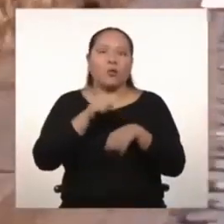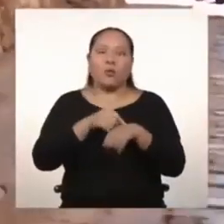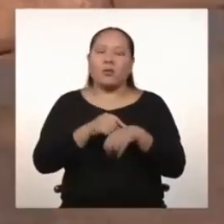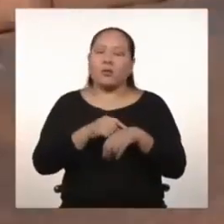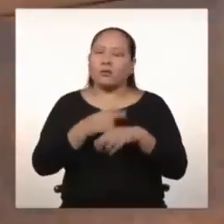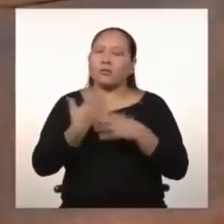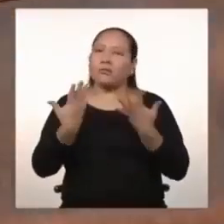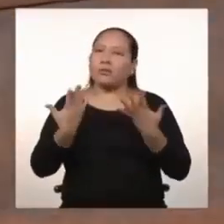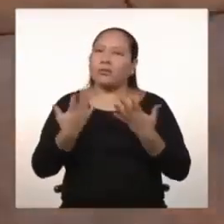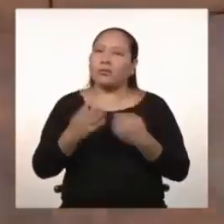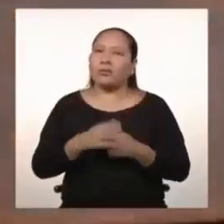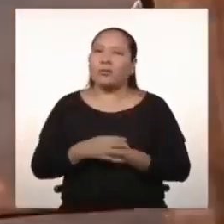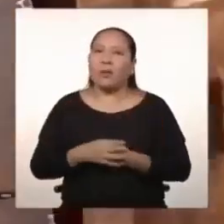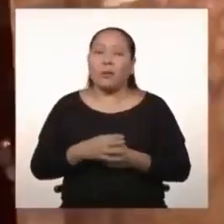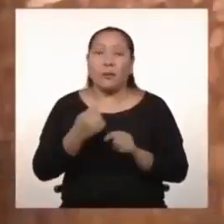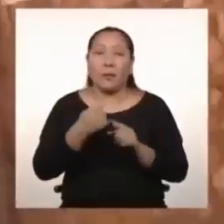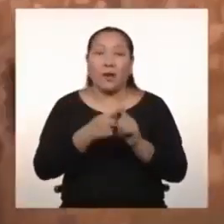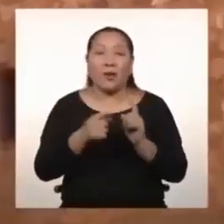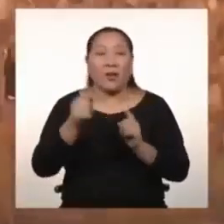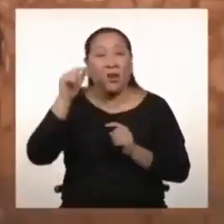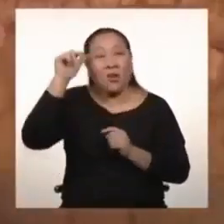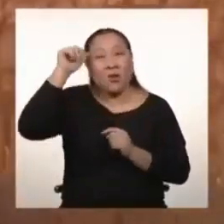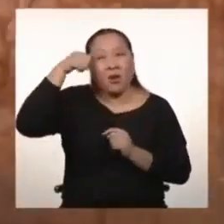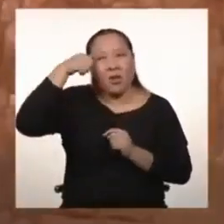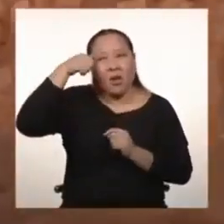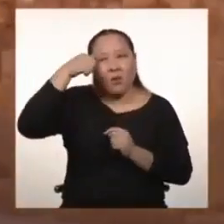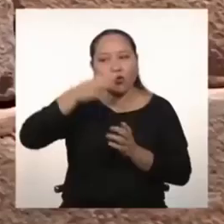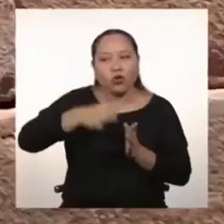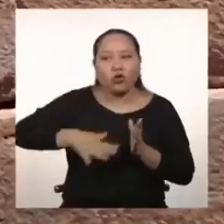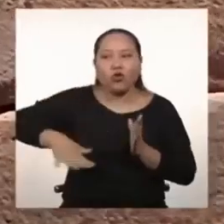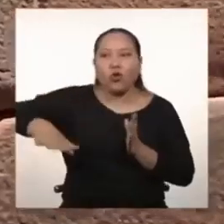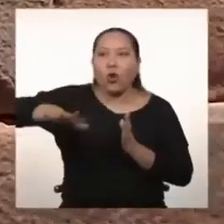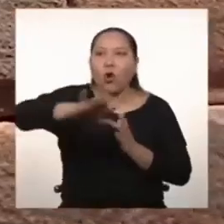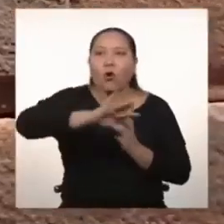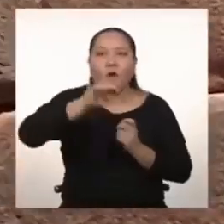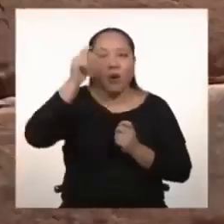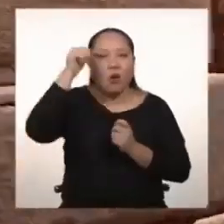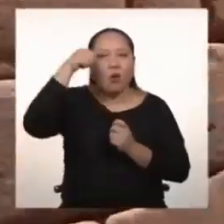nos pertenece a todos los peruanos.